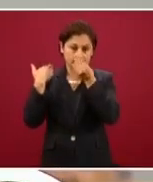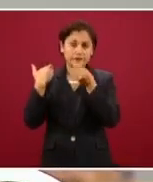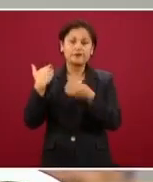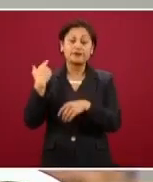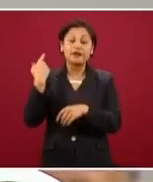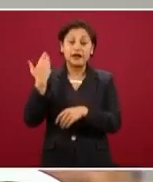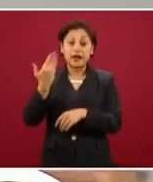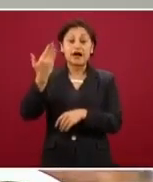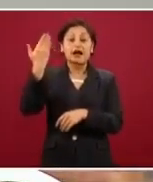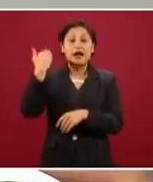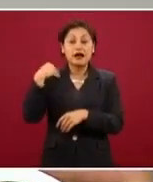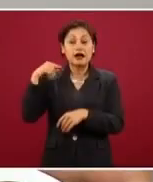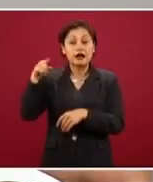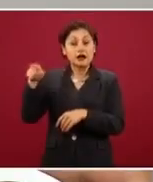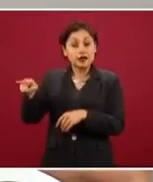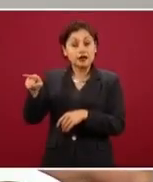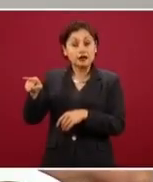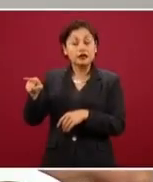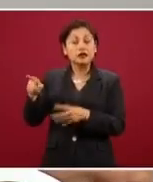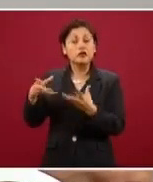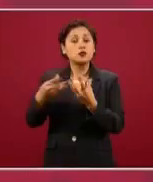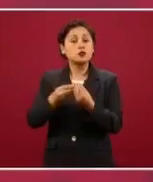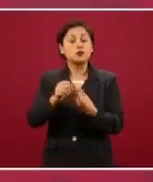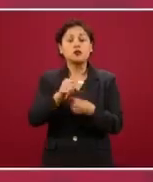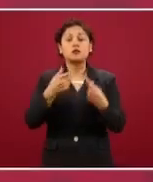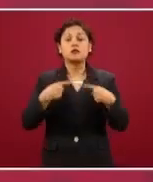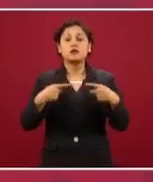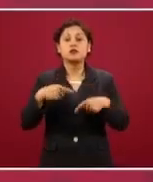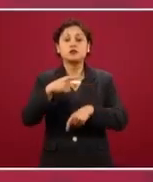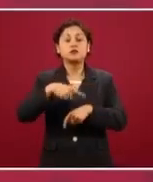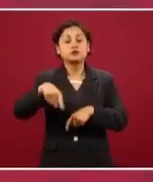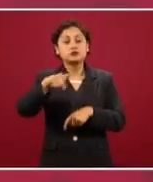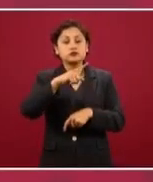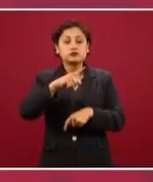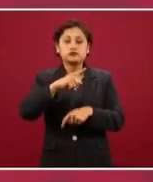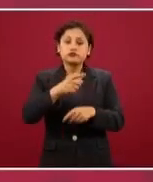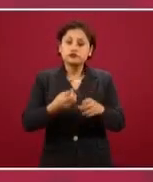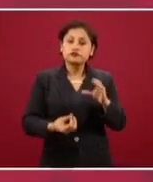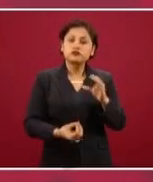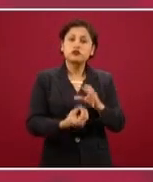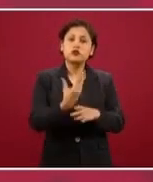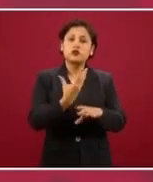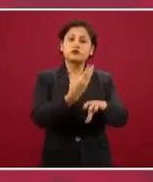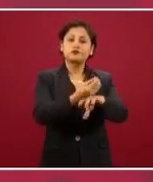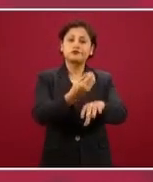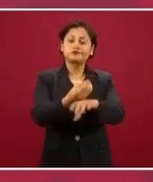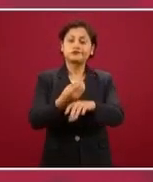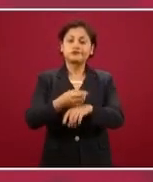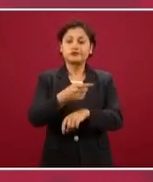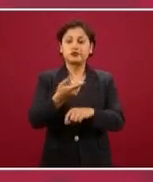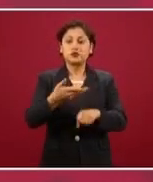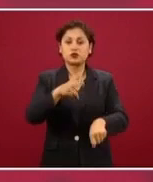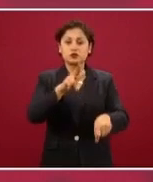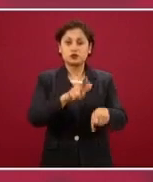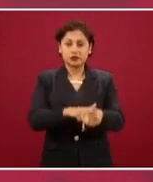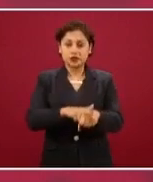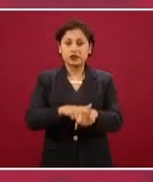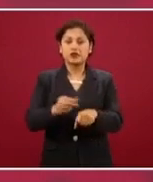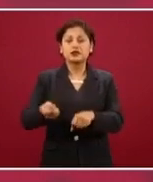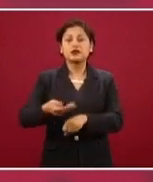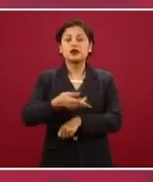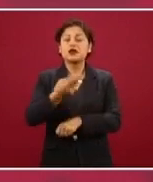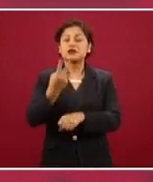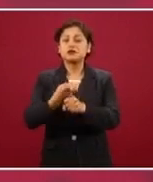las unidades médicas y los hospitales para dar atención de segundo nivel. En ese